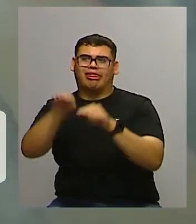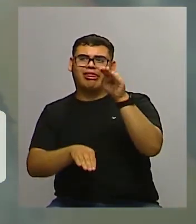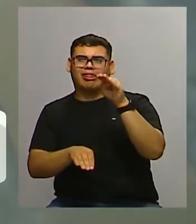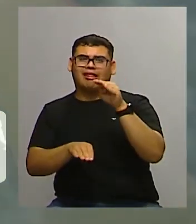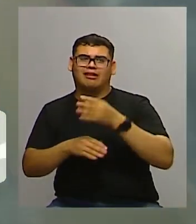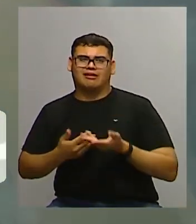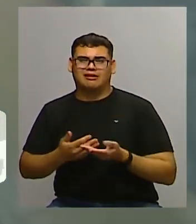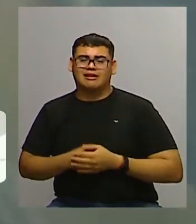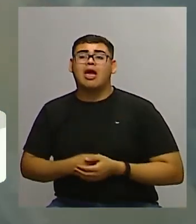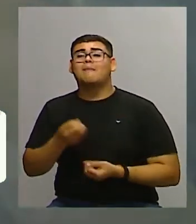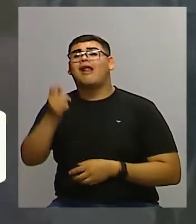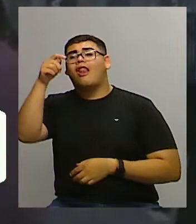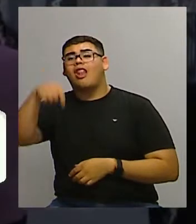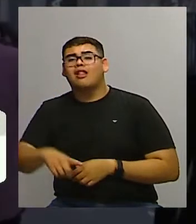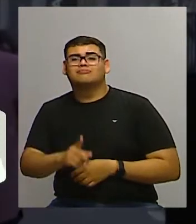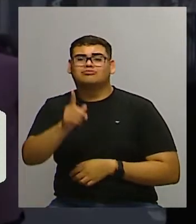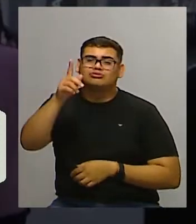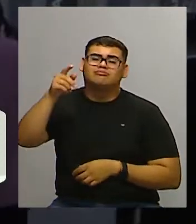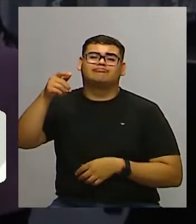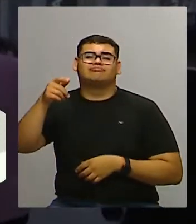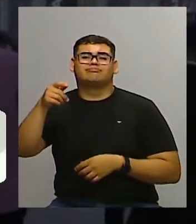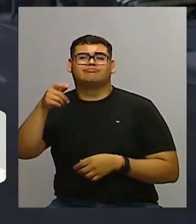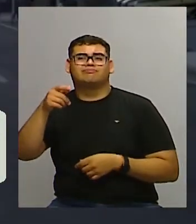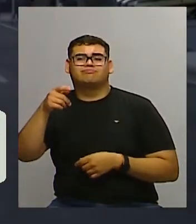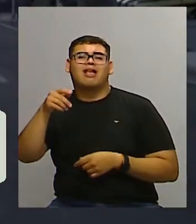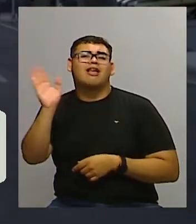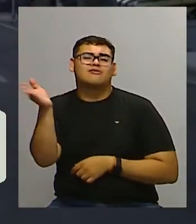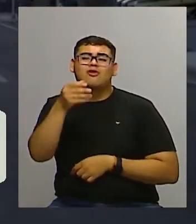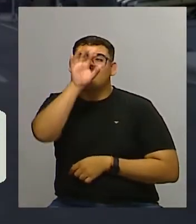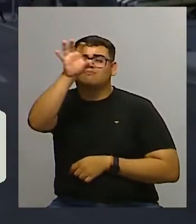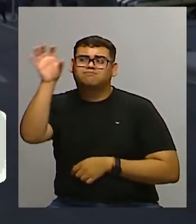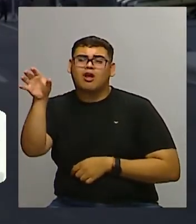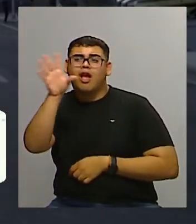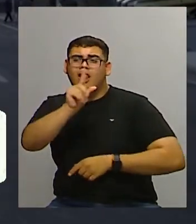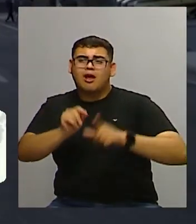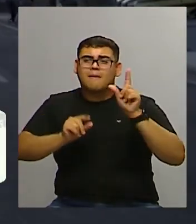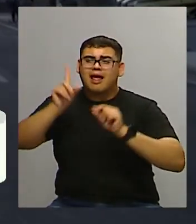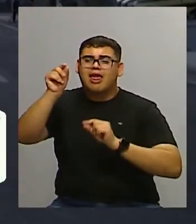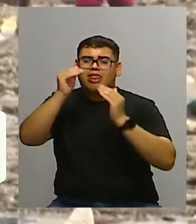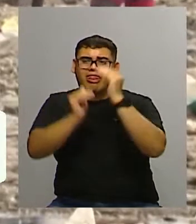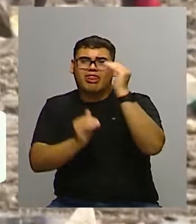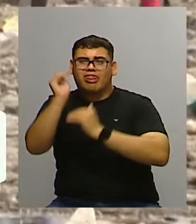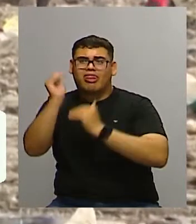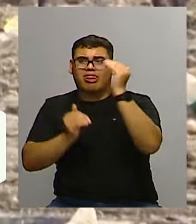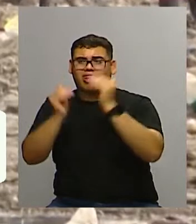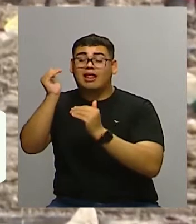excede el norte y el sur. En todas las regiones hay desigualdades, que son temas que también es importante empezar a